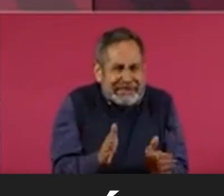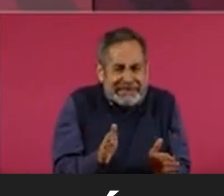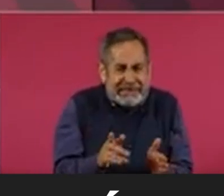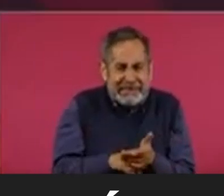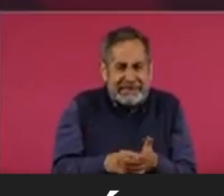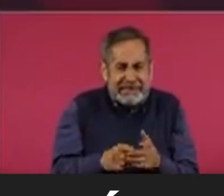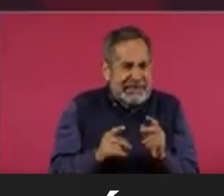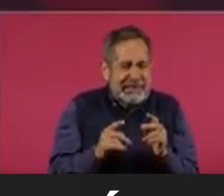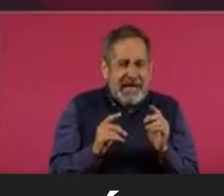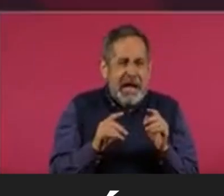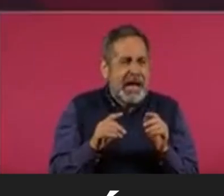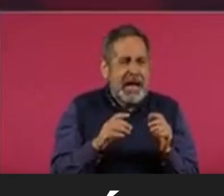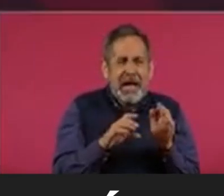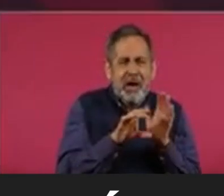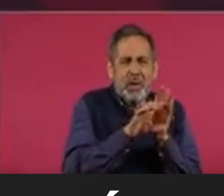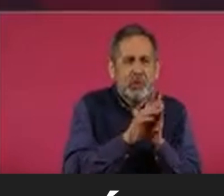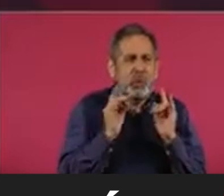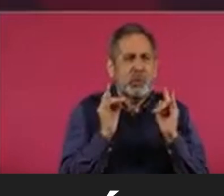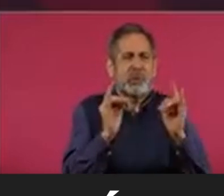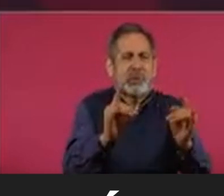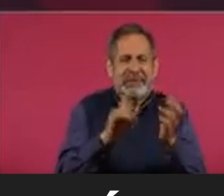una vecindad, 4 compañeros,